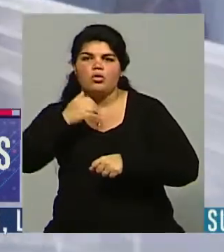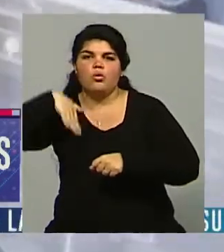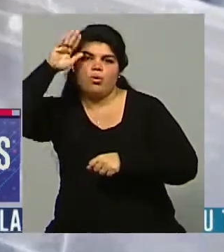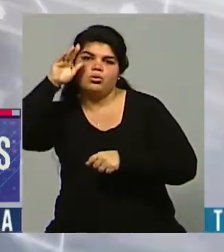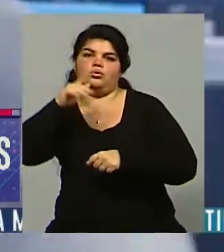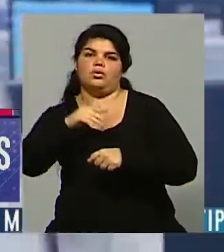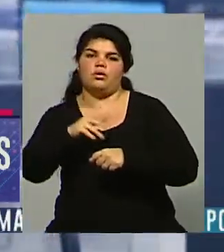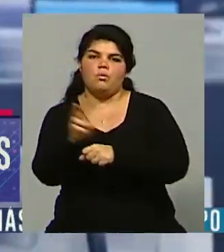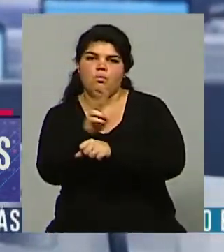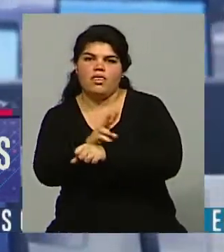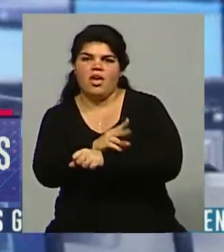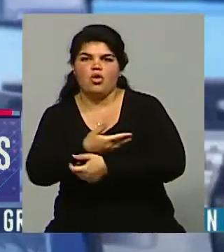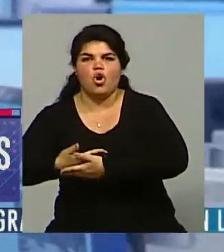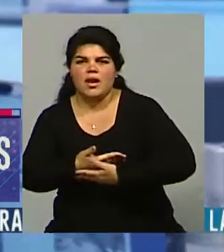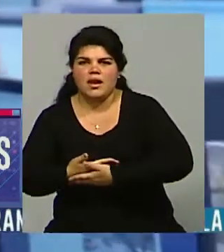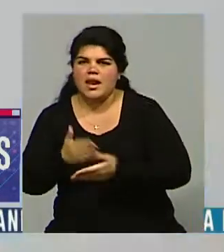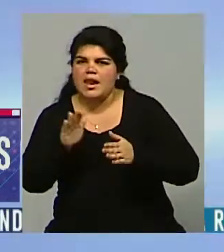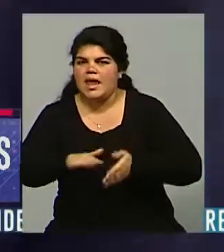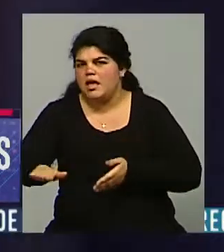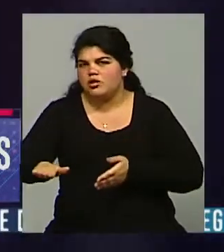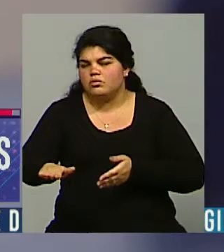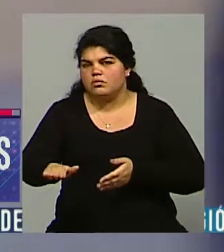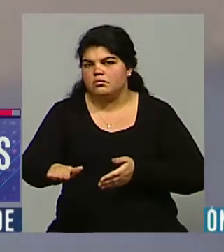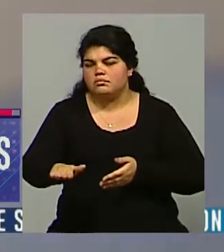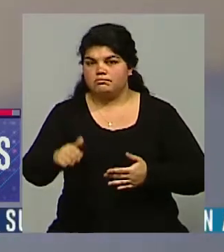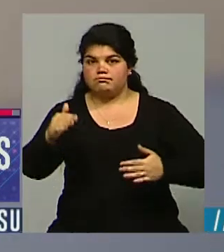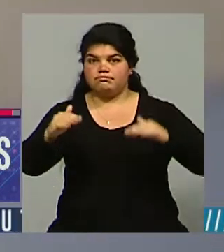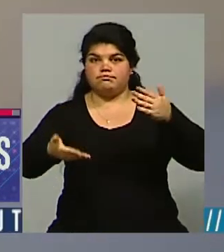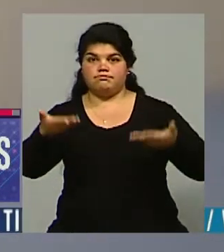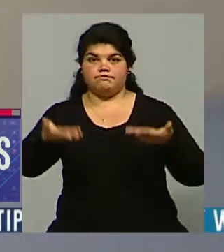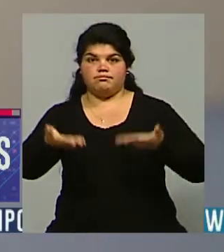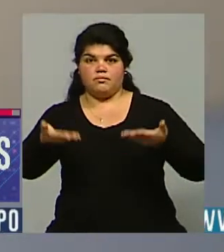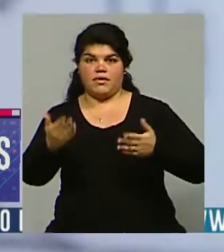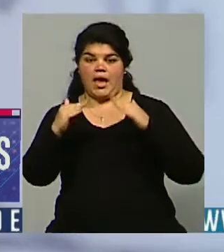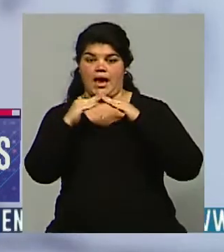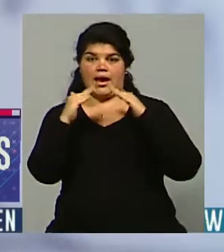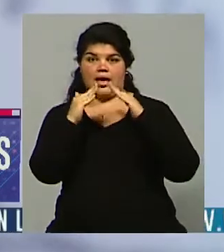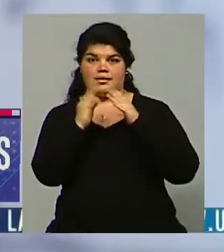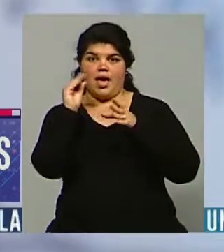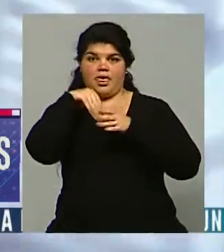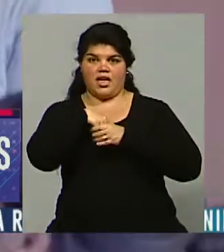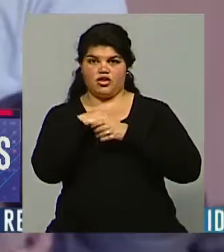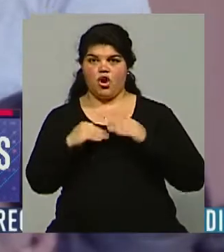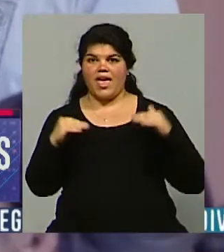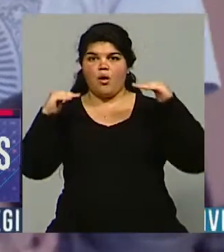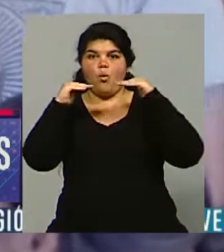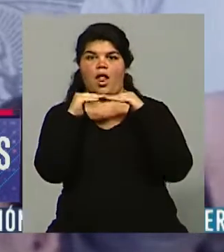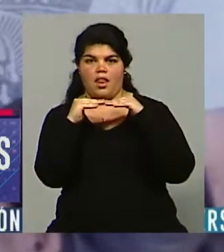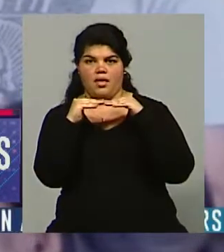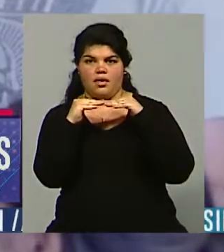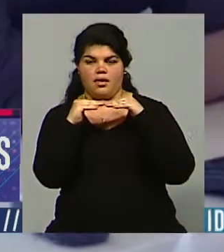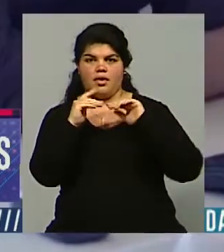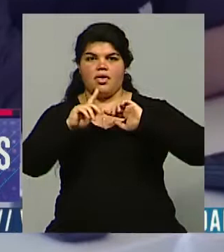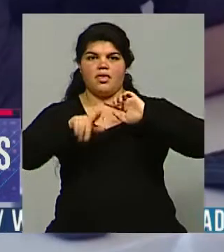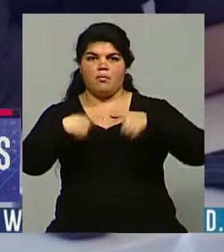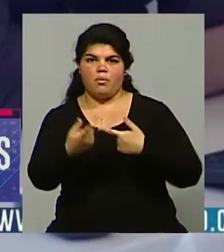verdad que en todo esto, mientras no equiparemos efectivamente las tareas para dentro de la casa y los derechos a la hora del cuidado,